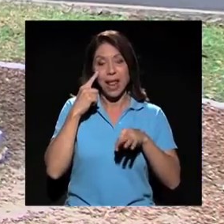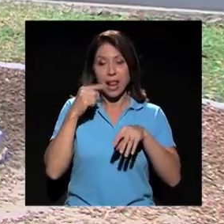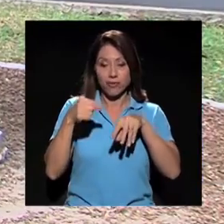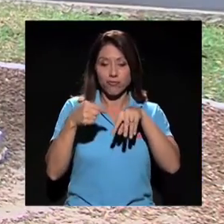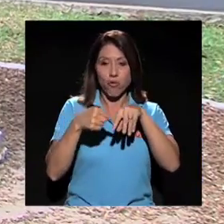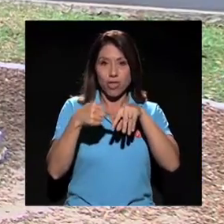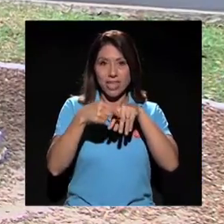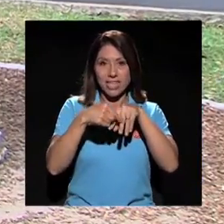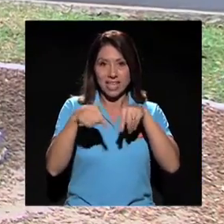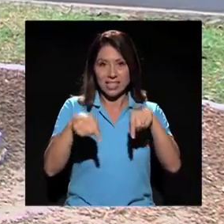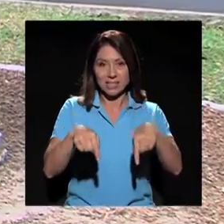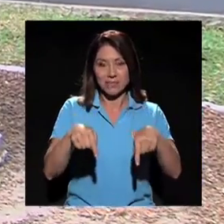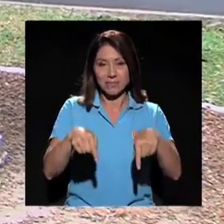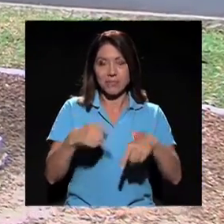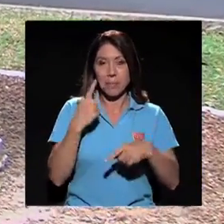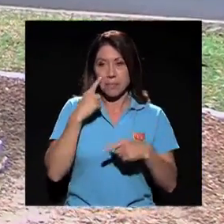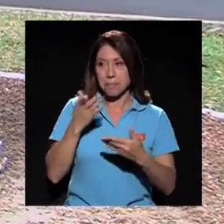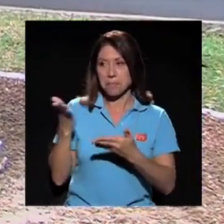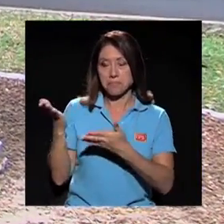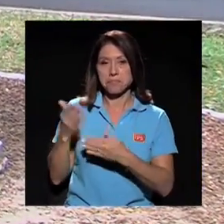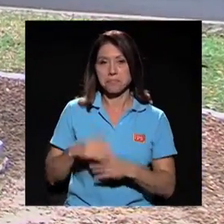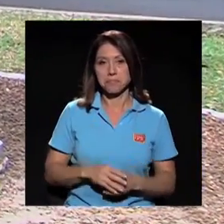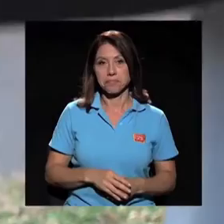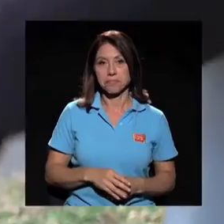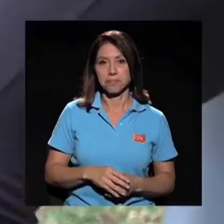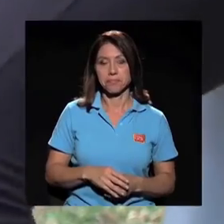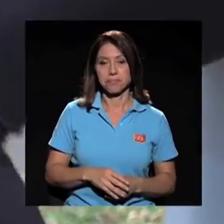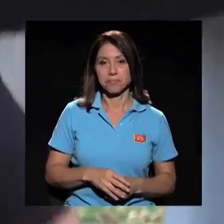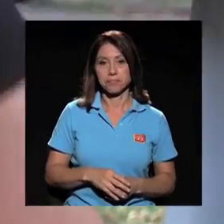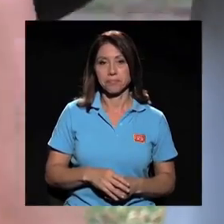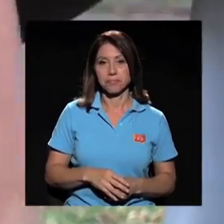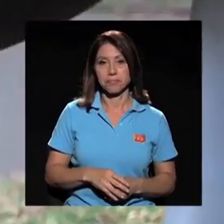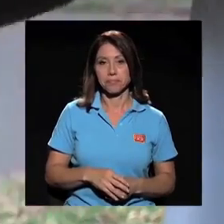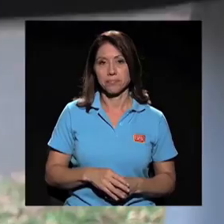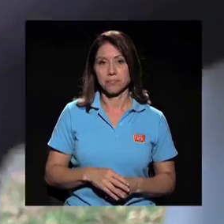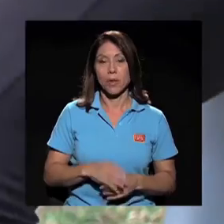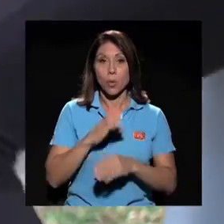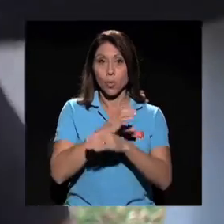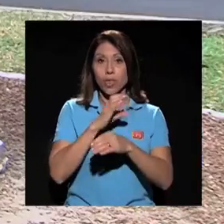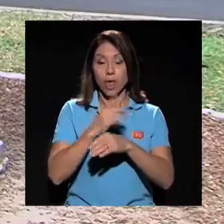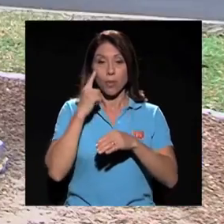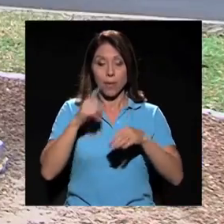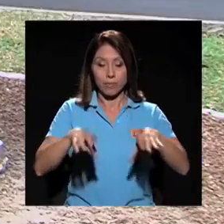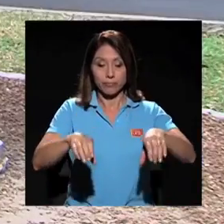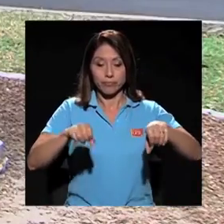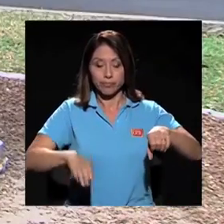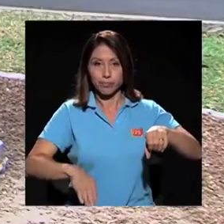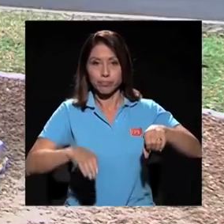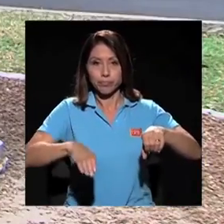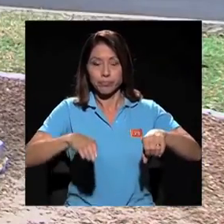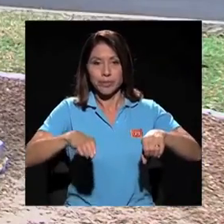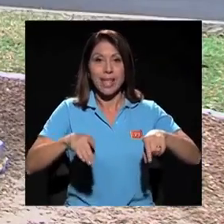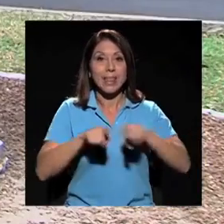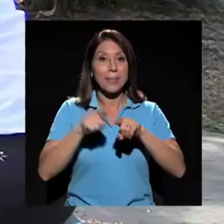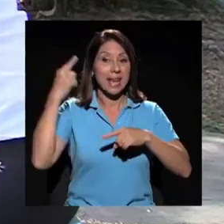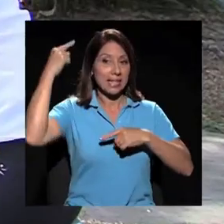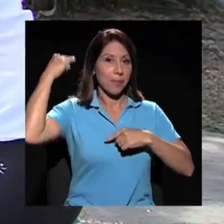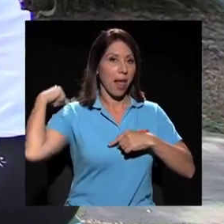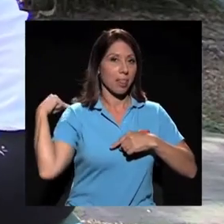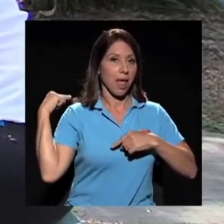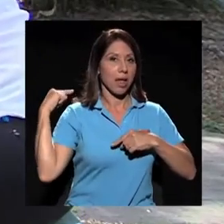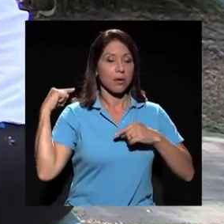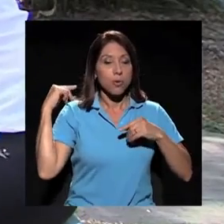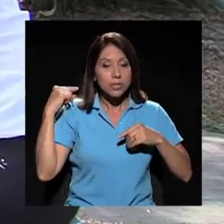posición de las rodillas, que la rodilla no haga un bloqueo y lastime a la hora de hacer el movimiento. Y la posición de la espalda, que la espalda